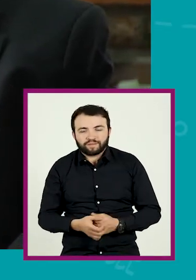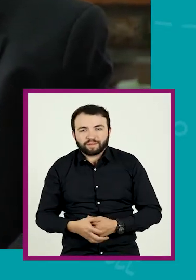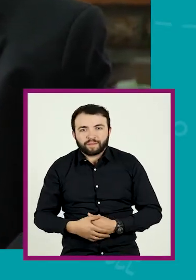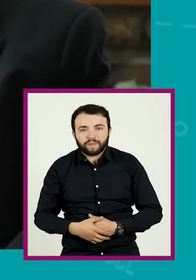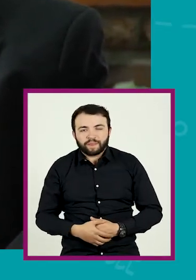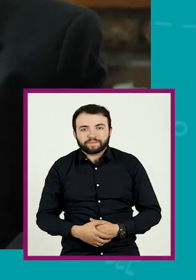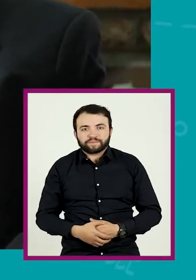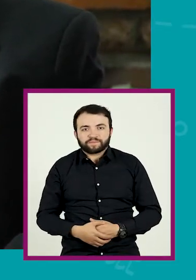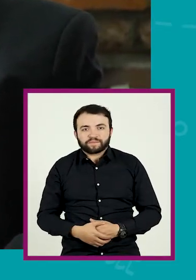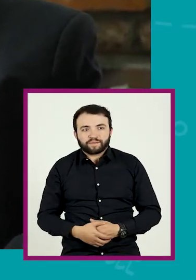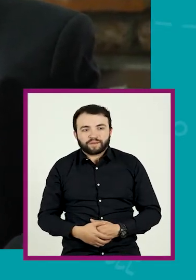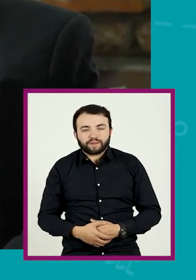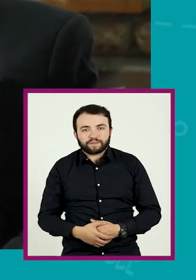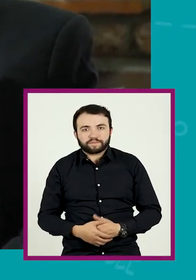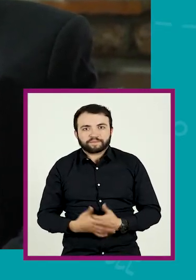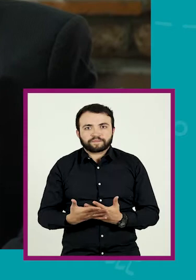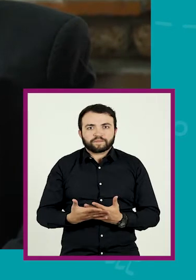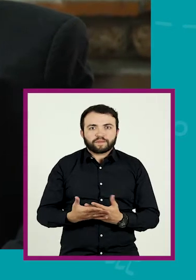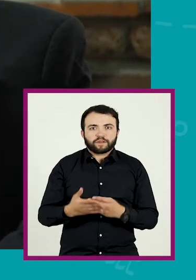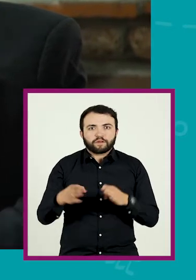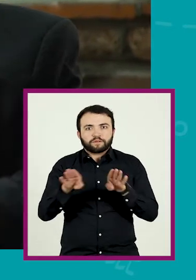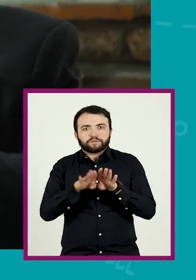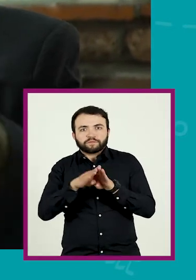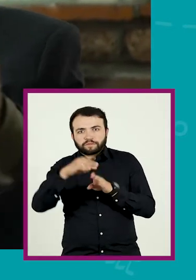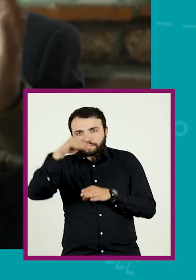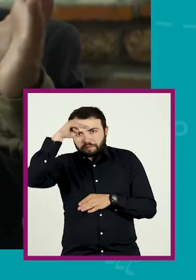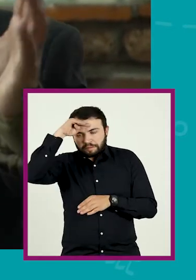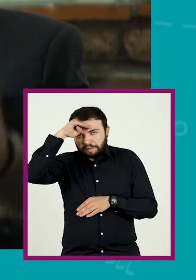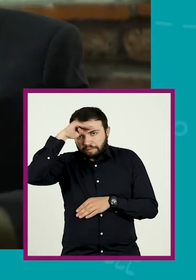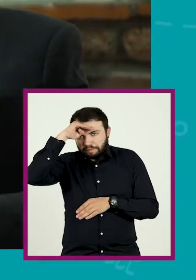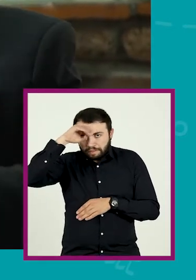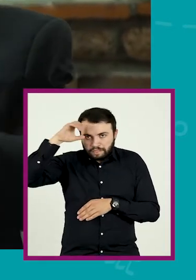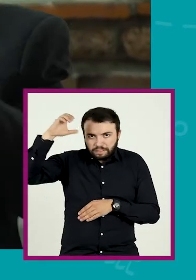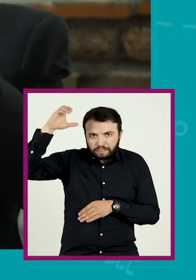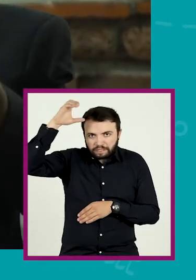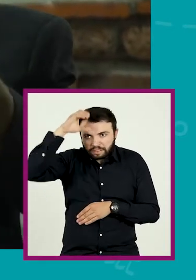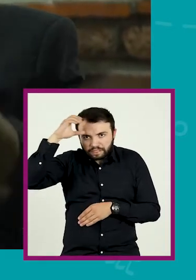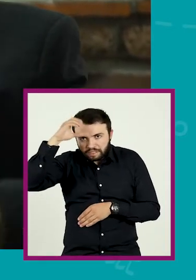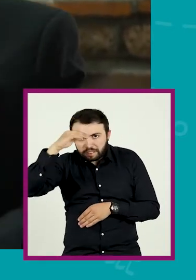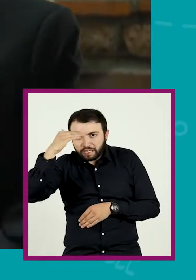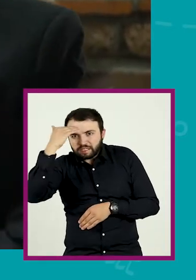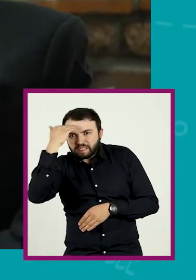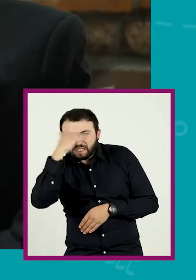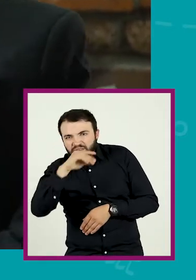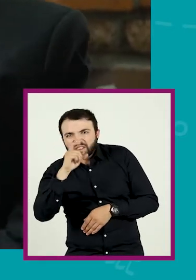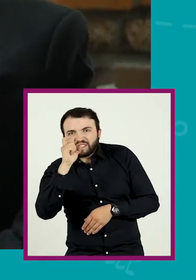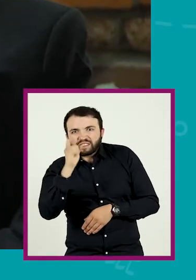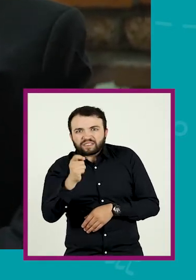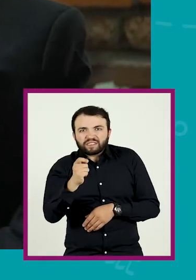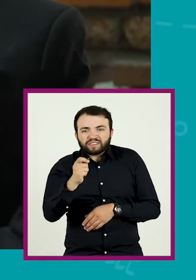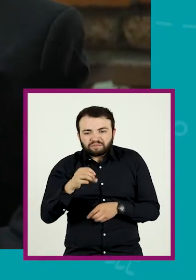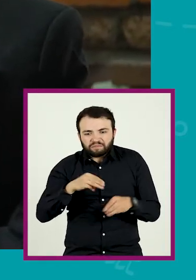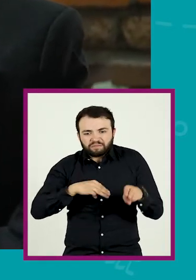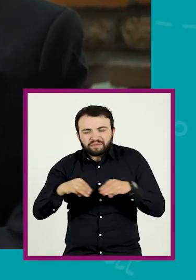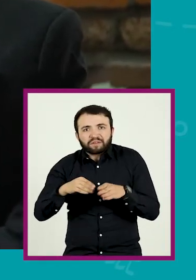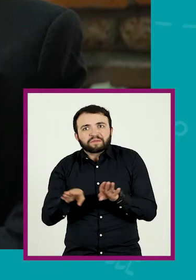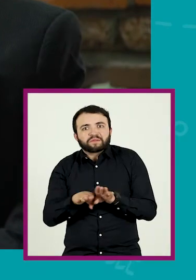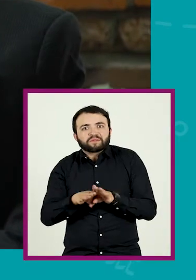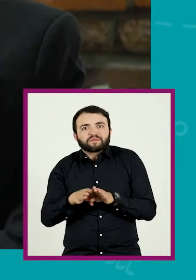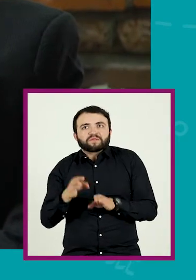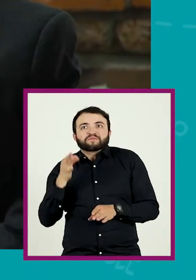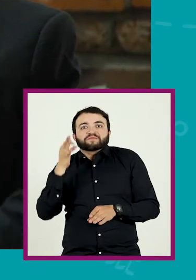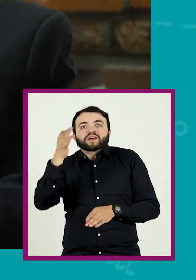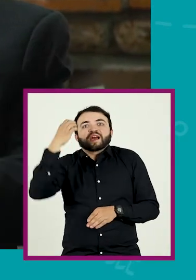sería, digamos, una especie de ciencia, por ejemplo, un saber, ¿no? Un saber que versaría